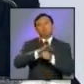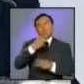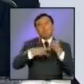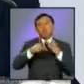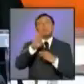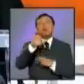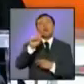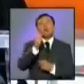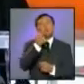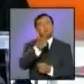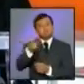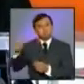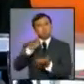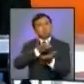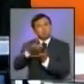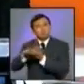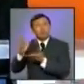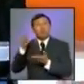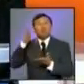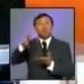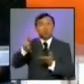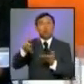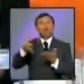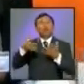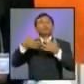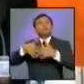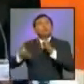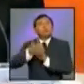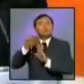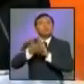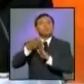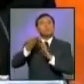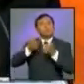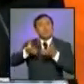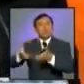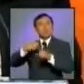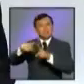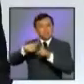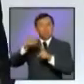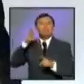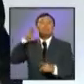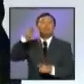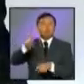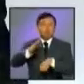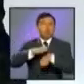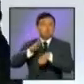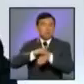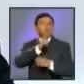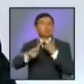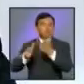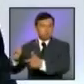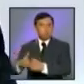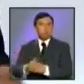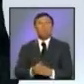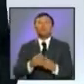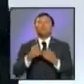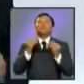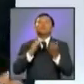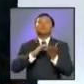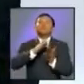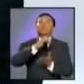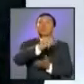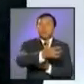si ustedes estén de acuerdo conmigo en esto el trabajo en equipo era golpear a Andrés Manuel López Obrador para que